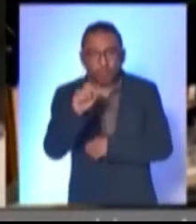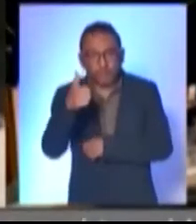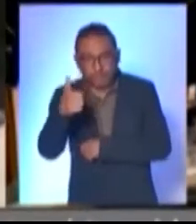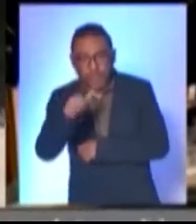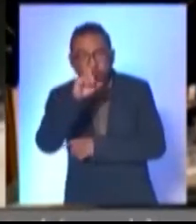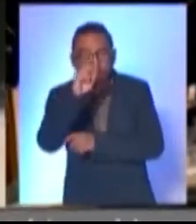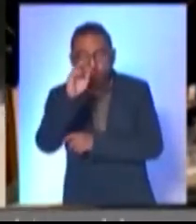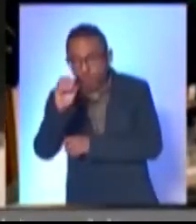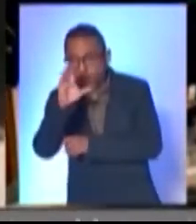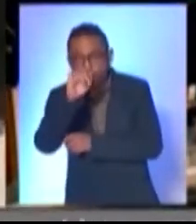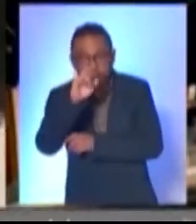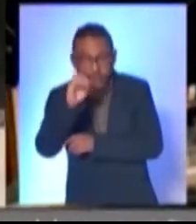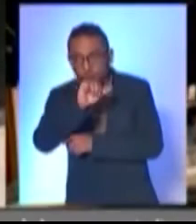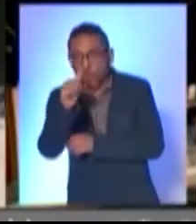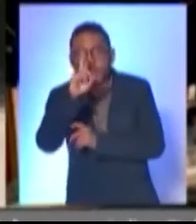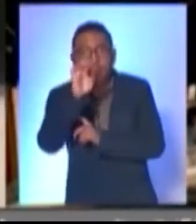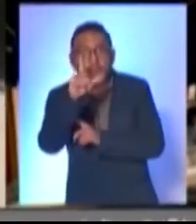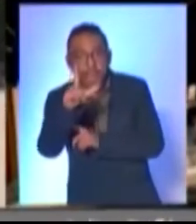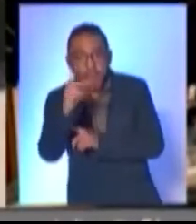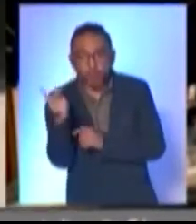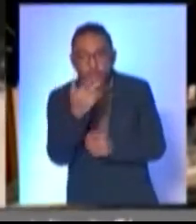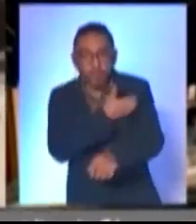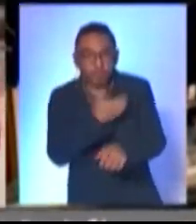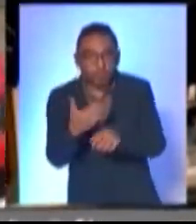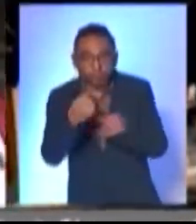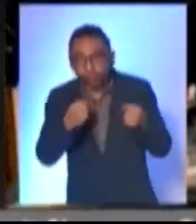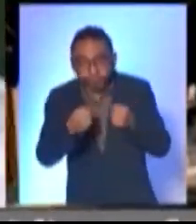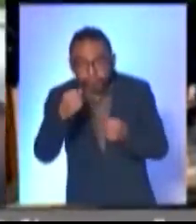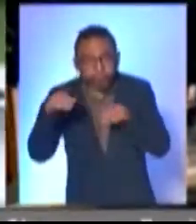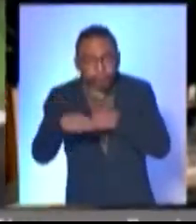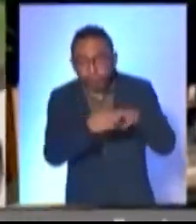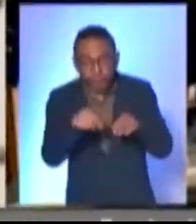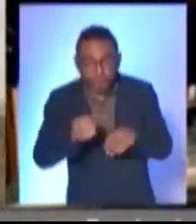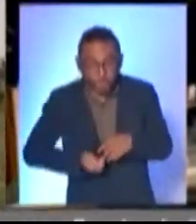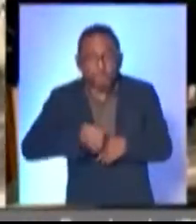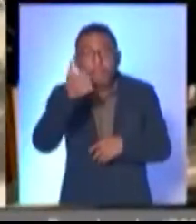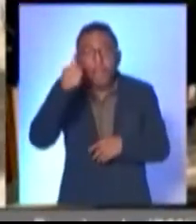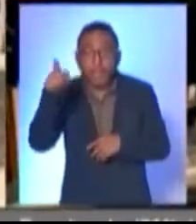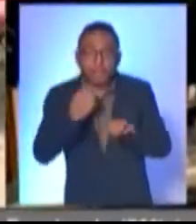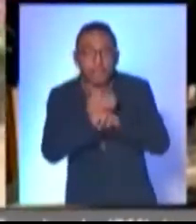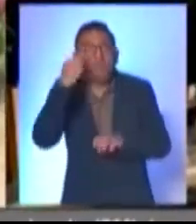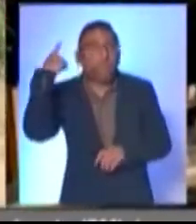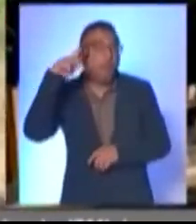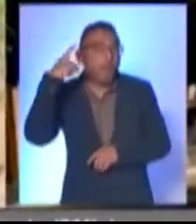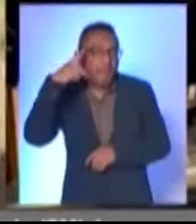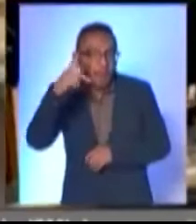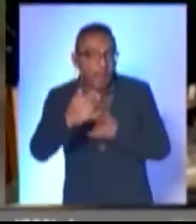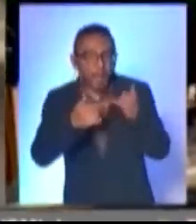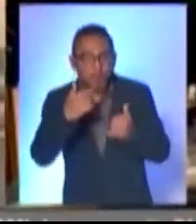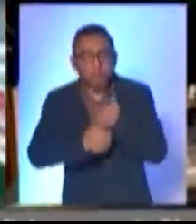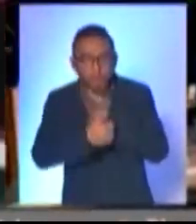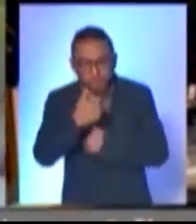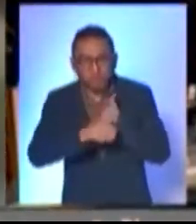Adolfo Caballero al volante y Daniel Castañón como navegante. La justa, que por primera vez se desarrollará en el estado de Puebla, contará con la